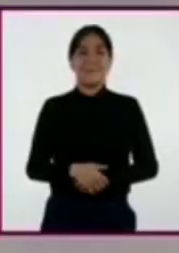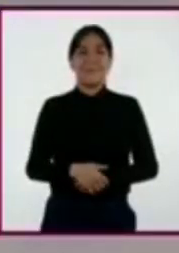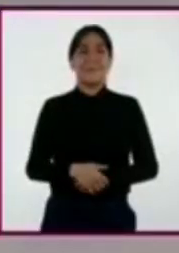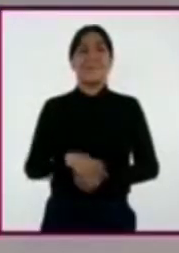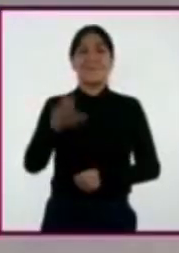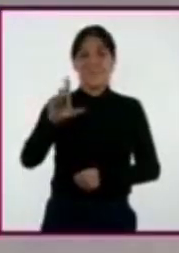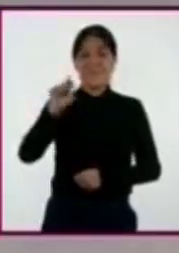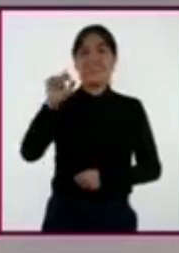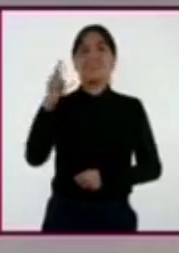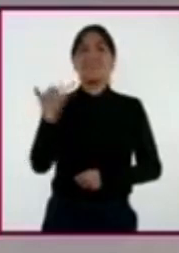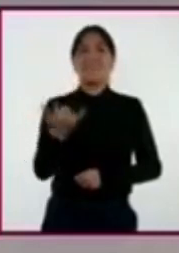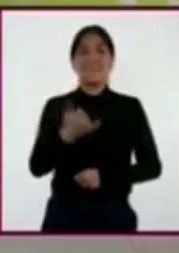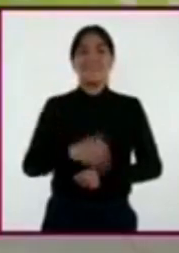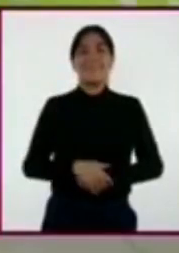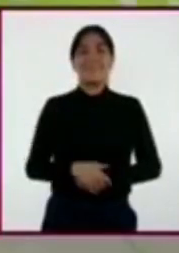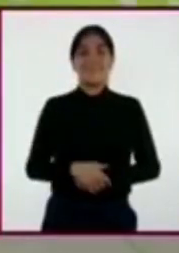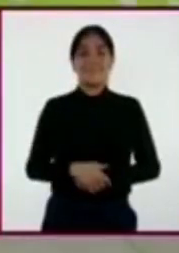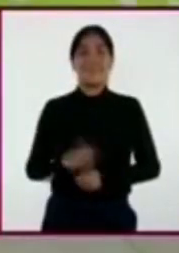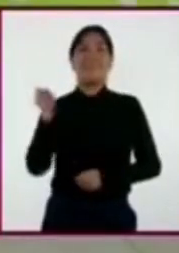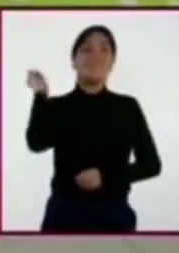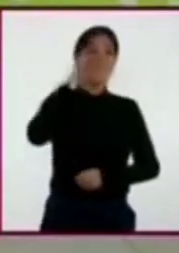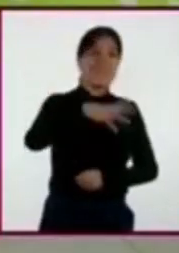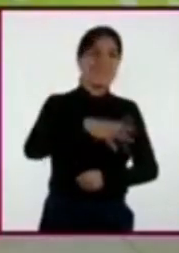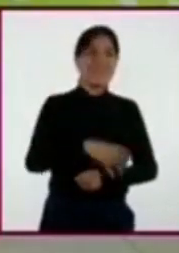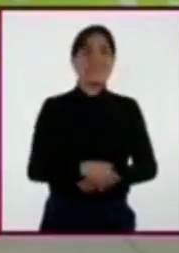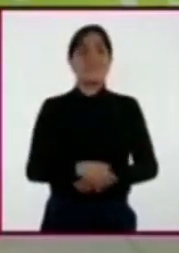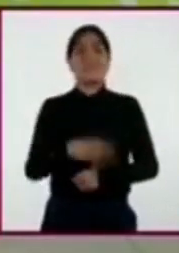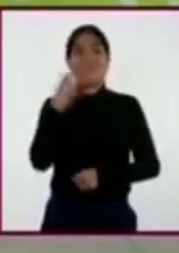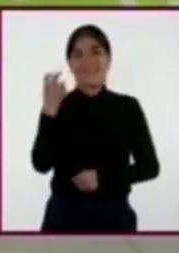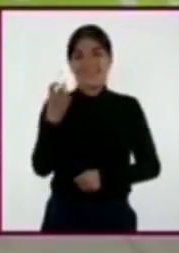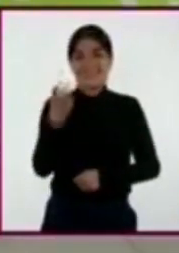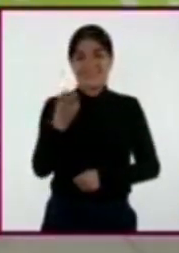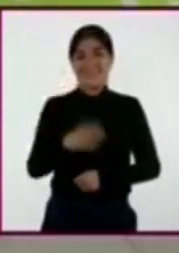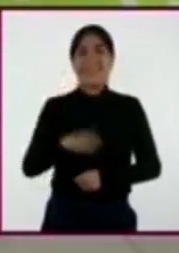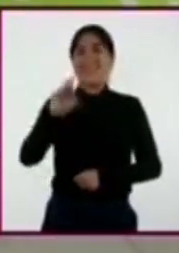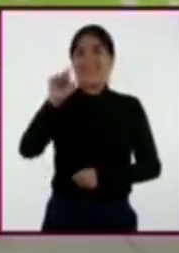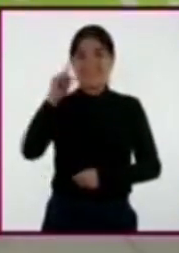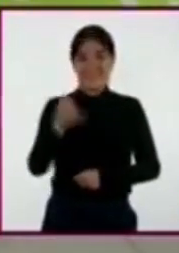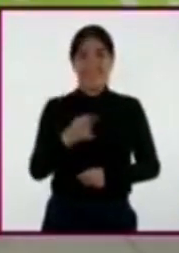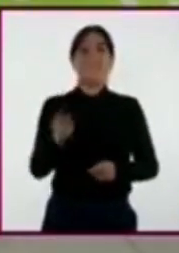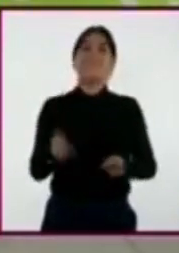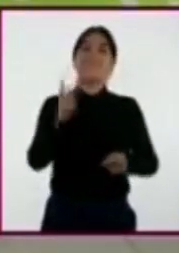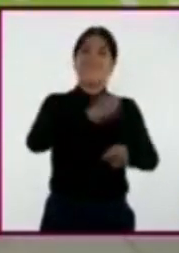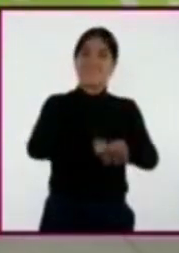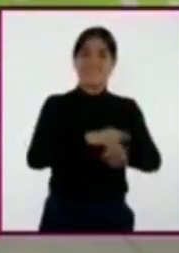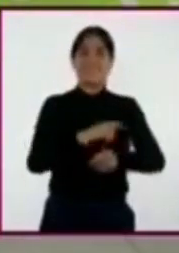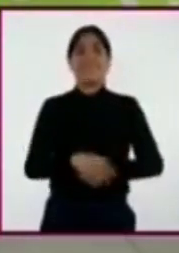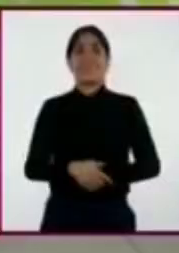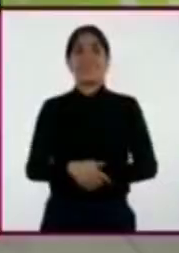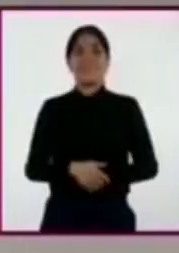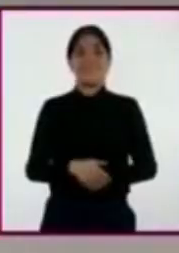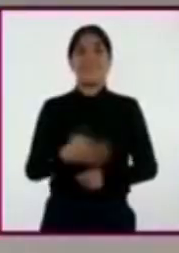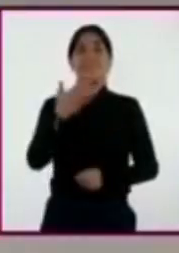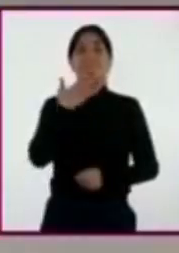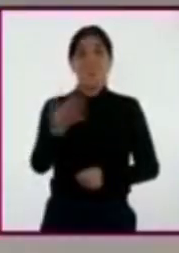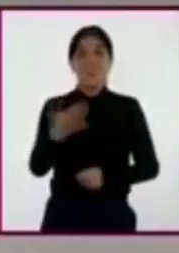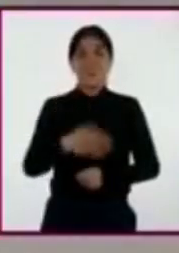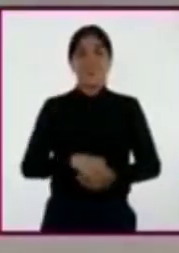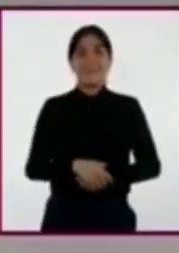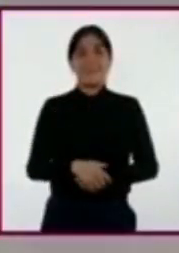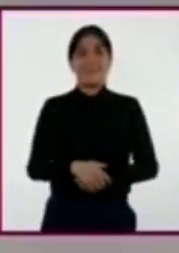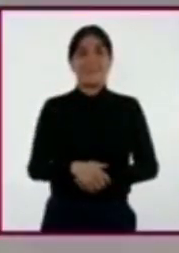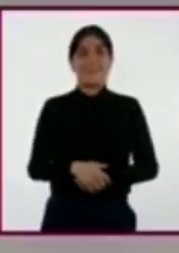Sí, Leslie. Y lanzas. Exacto, Leslie, con el lado contrario. Muy bien.